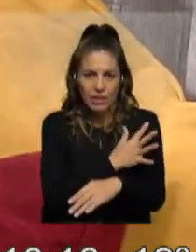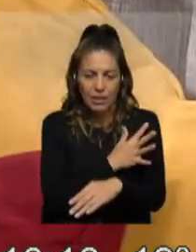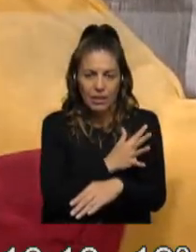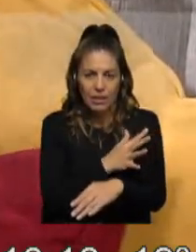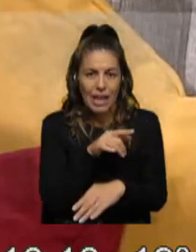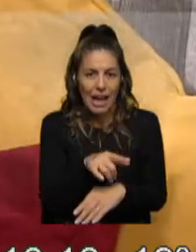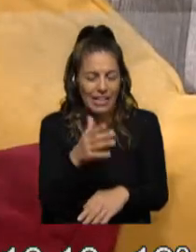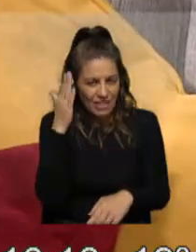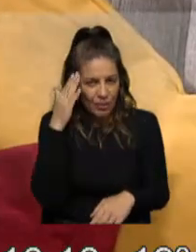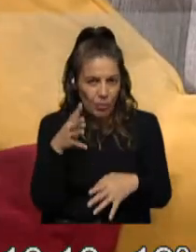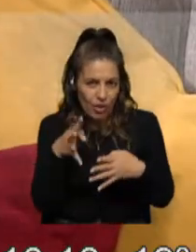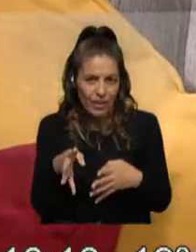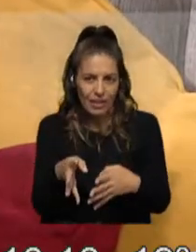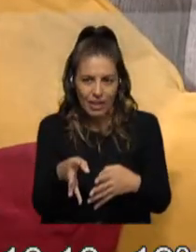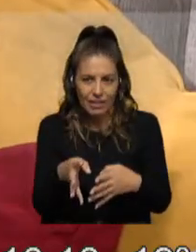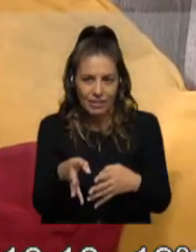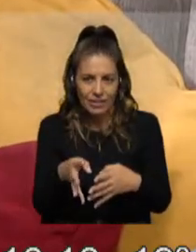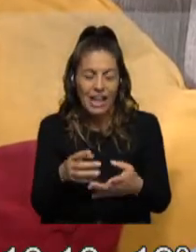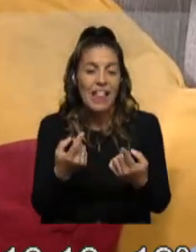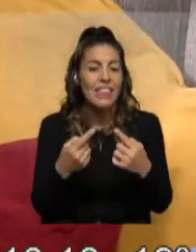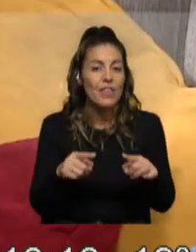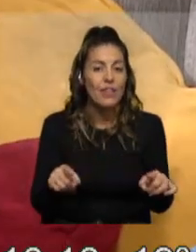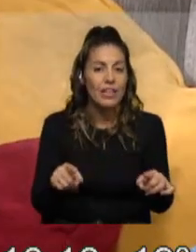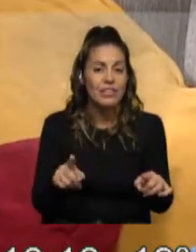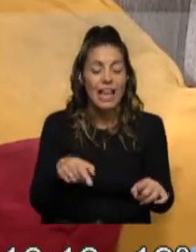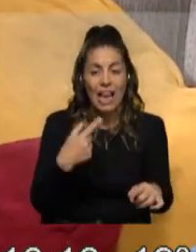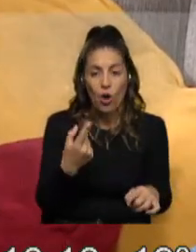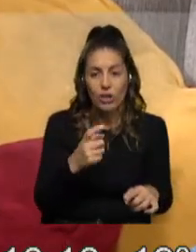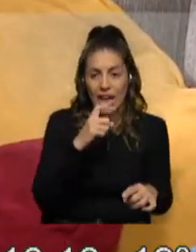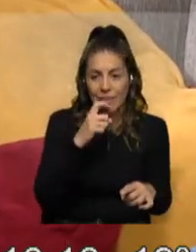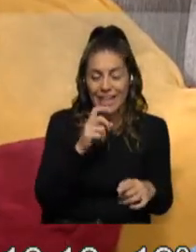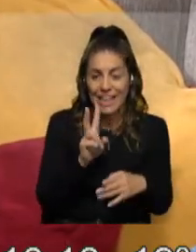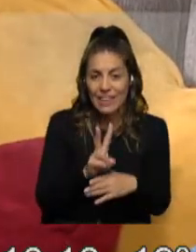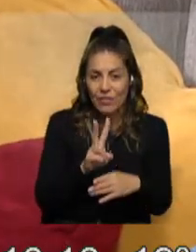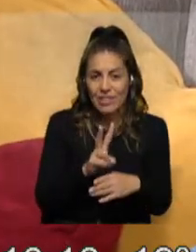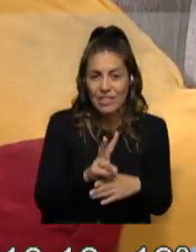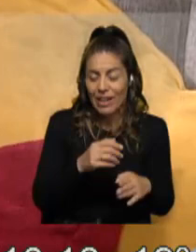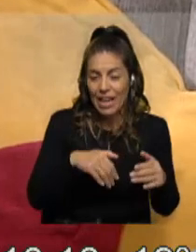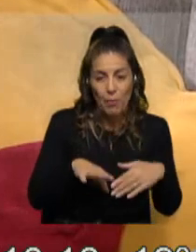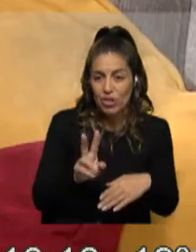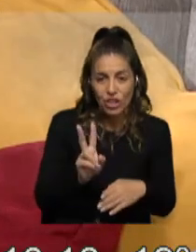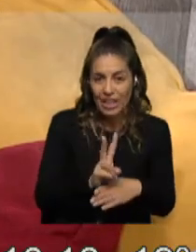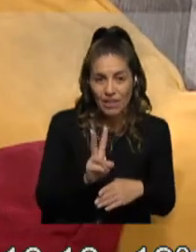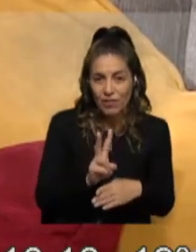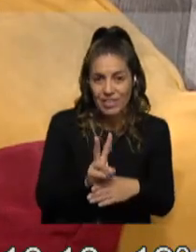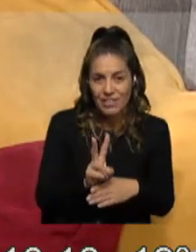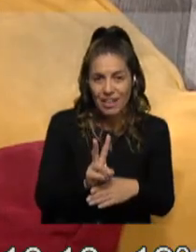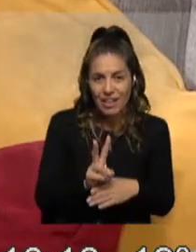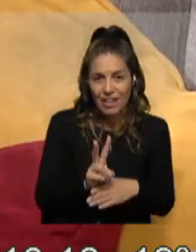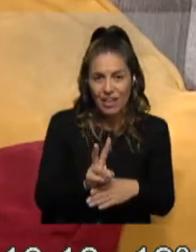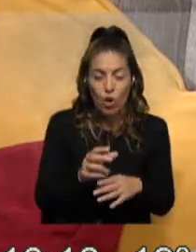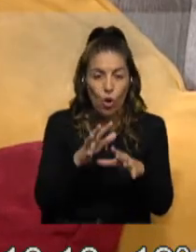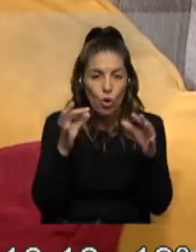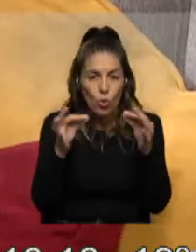que el gato ahí nos va a atacar. A diferencia de la otra agresividad que es defensiva, que es la mayoría de todas, que tiene que ver con que un